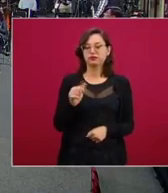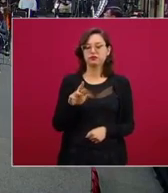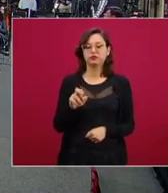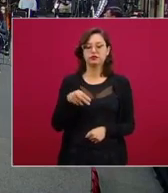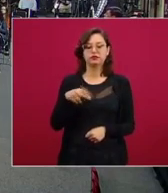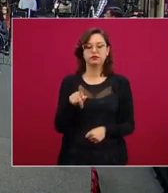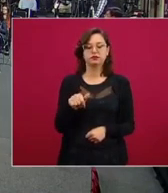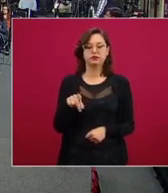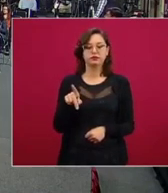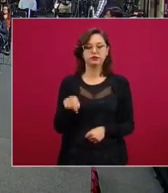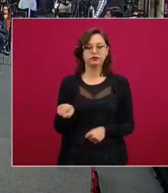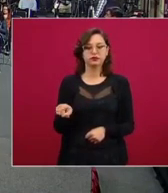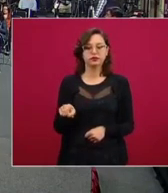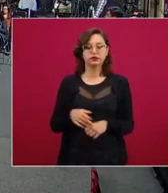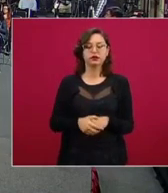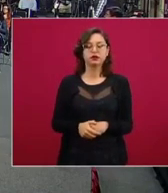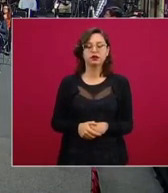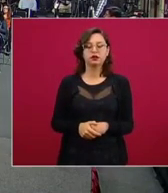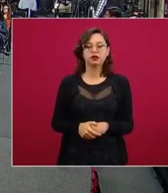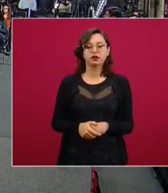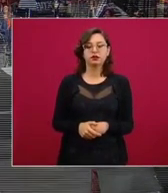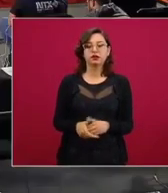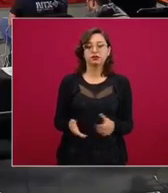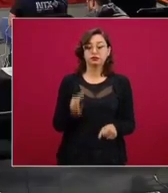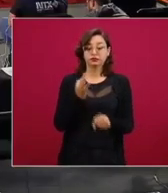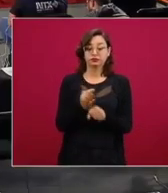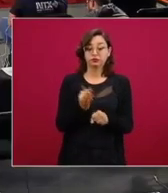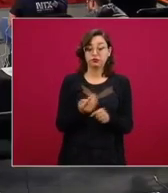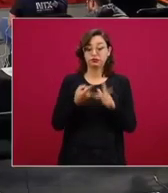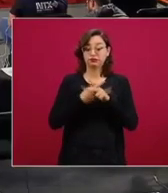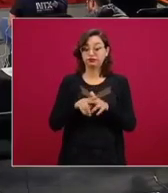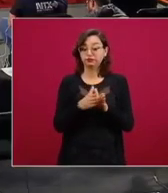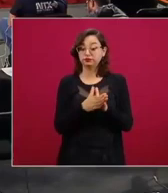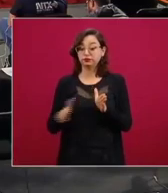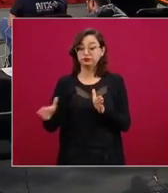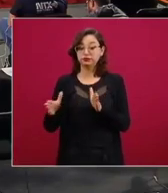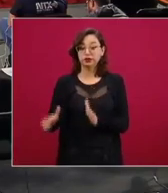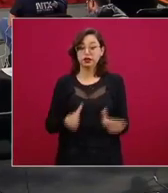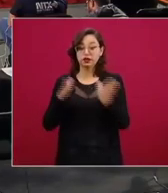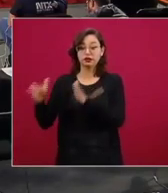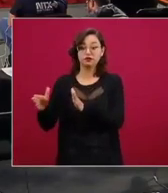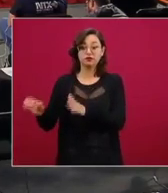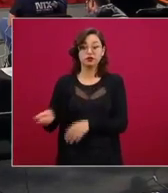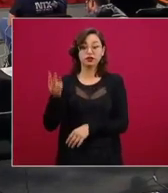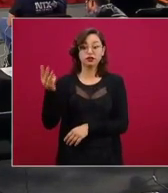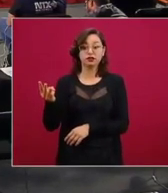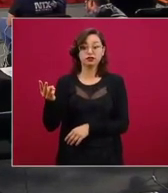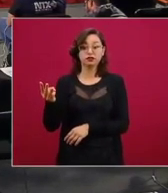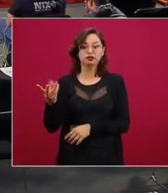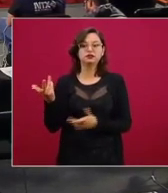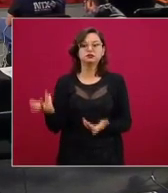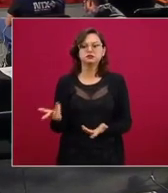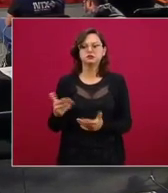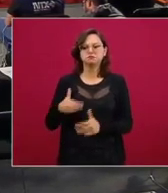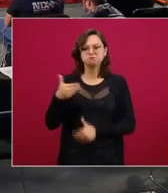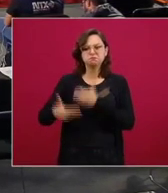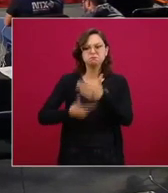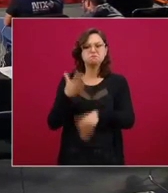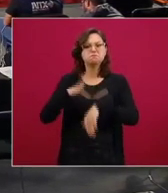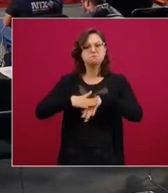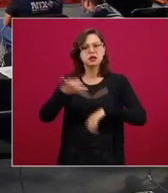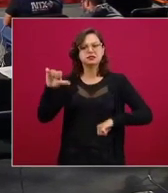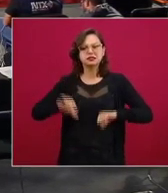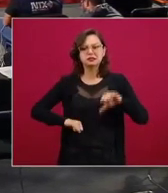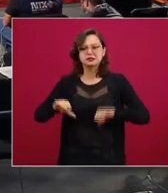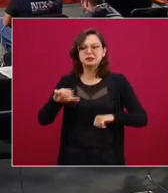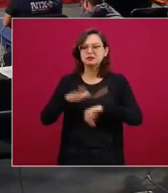canal del presidente Porra. Quisiera preguntarle al subsecretario, ¿qué otras medidas más se van a intensificar? ¿Cómo va a estar la